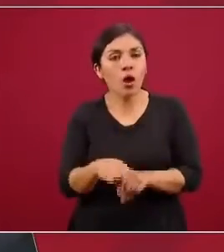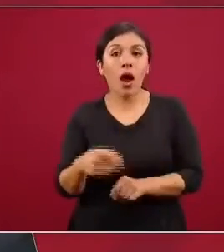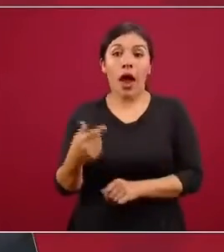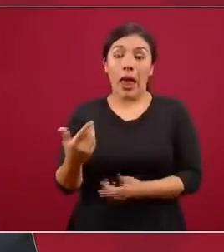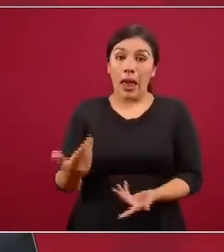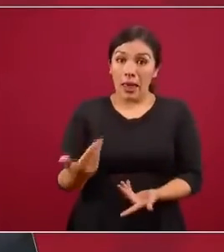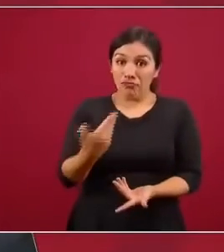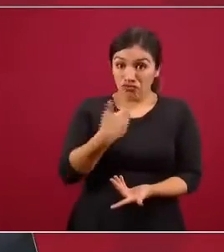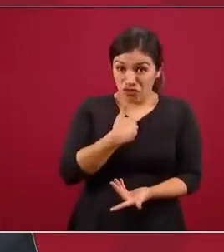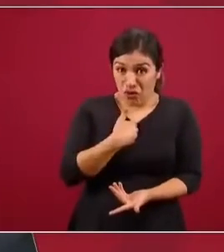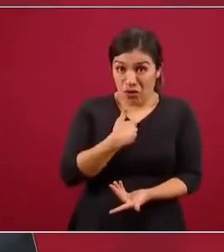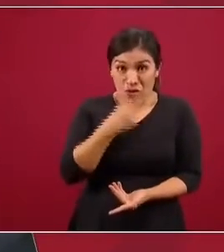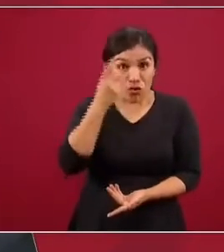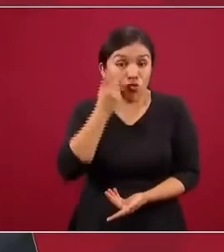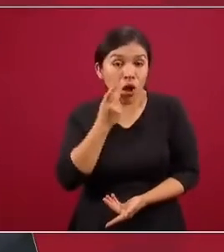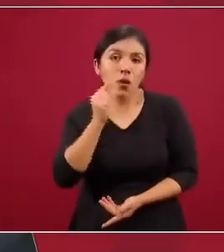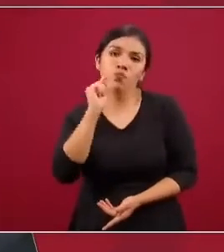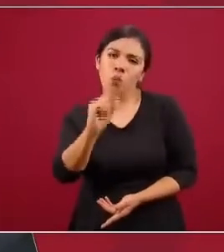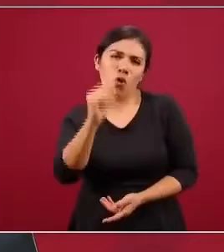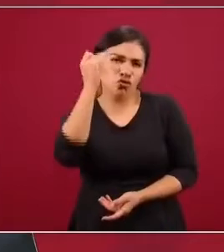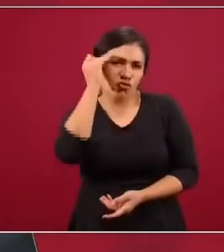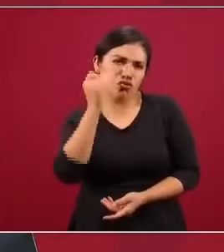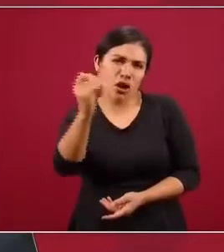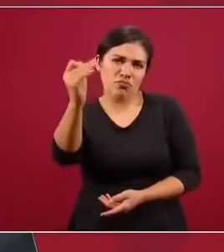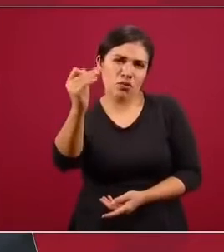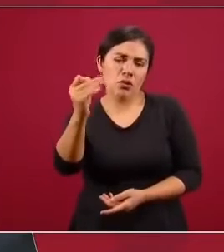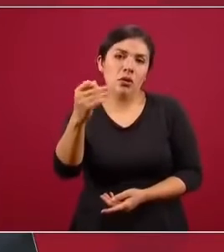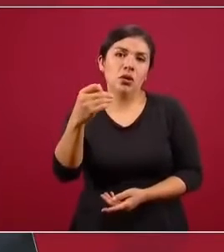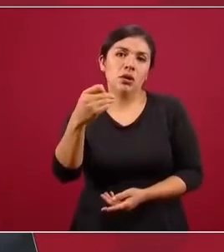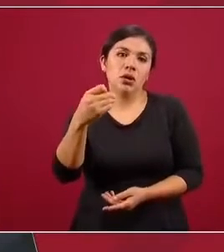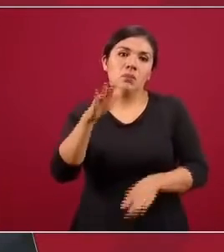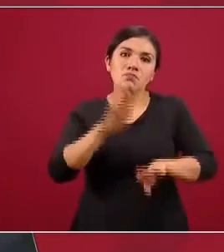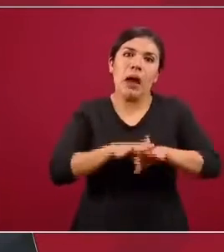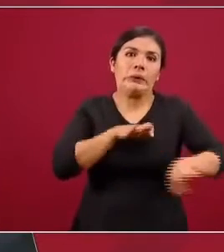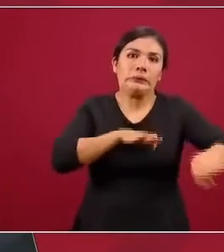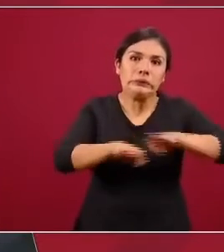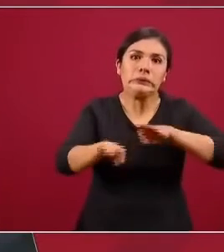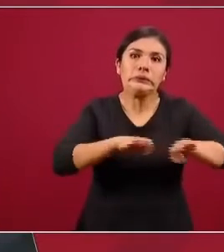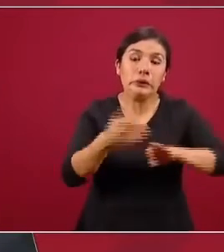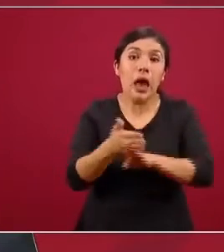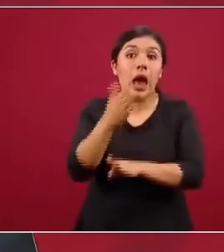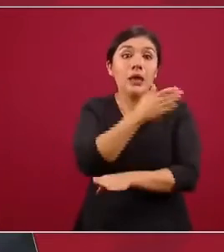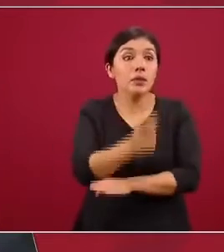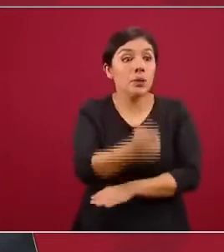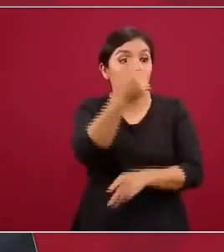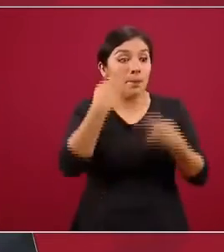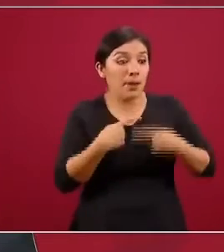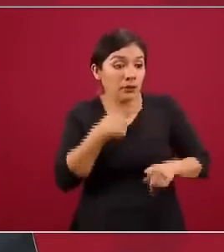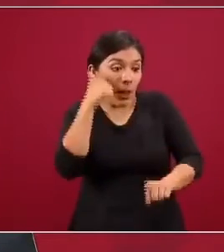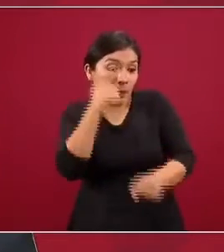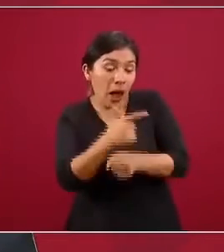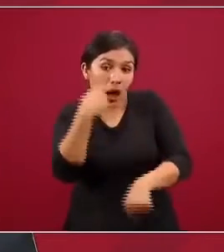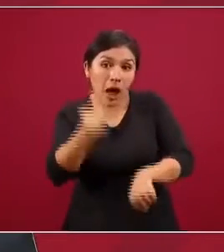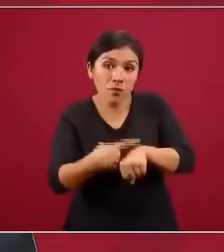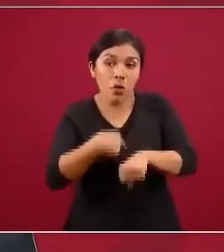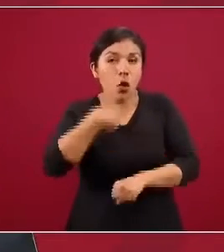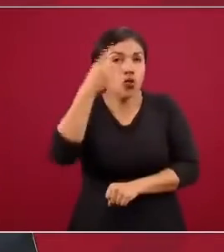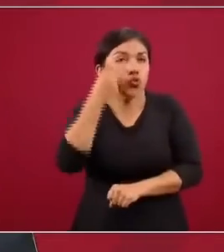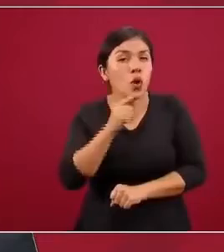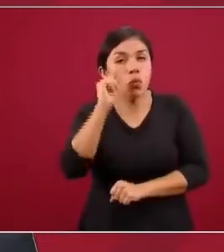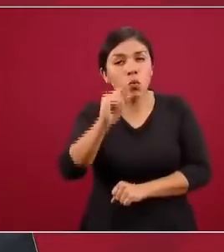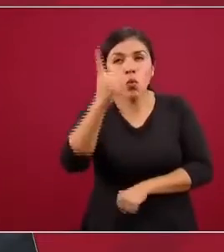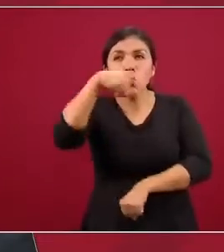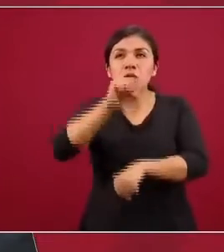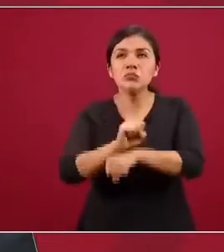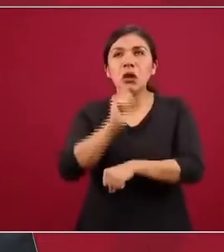intensas. Pocas horas en general, desde que empezó este operativo, antes incluso de que tuviéramos el primer caso, mi promedio de horas de sueño a la